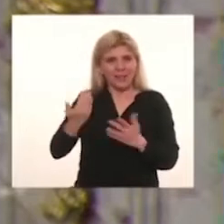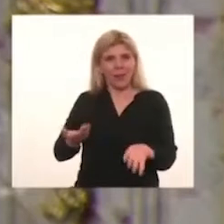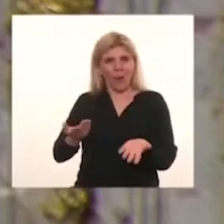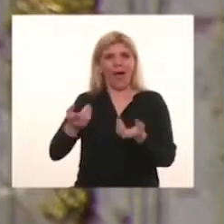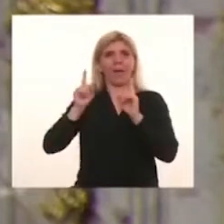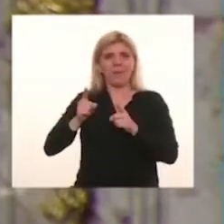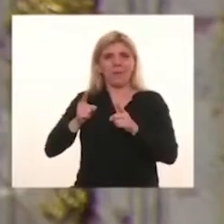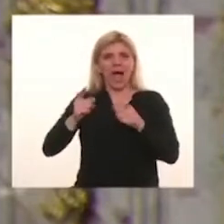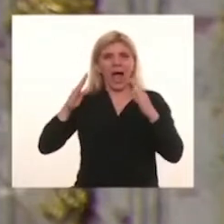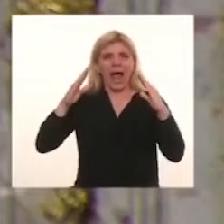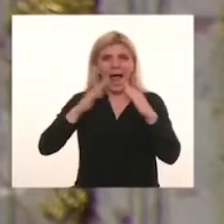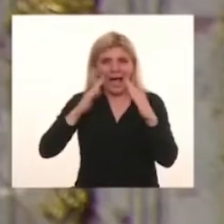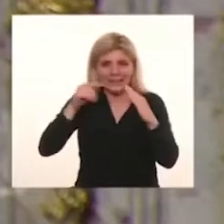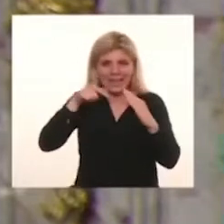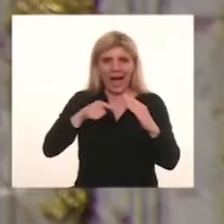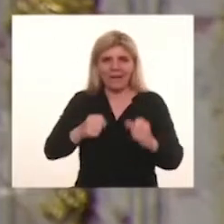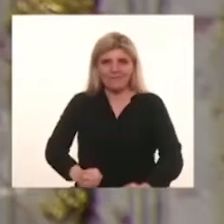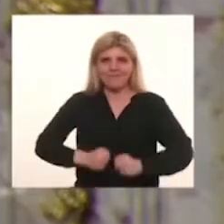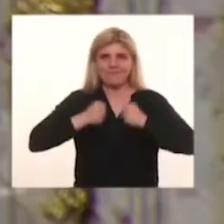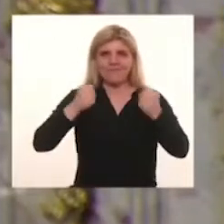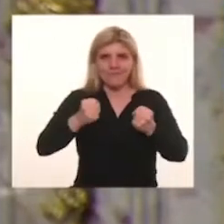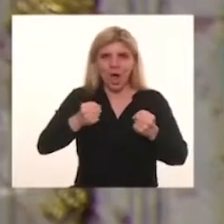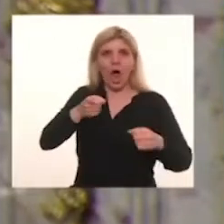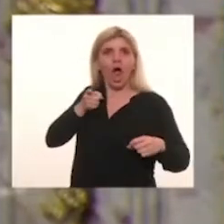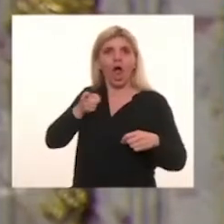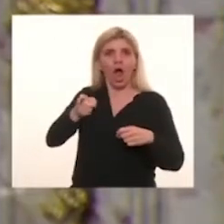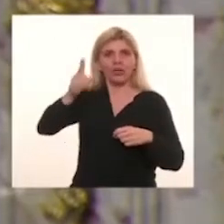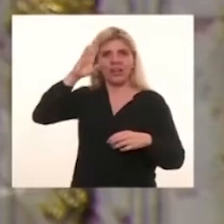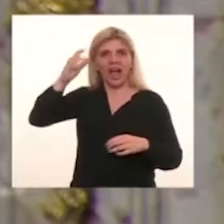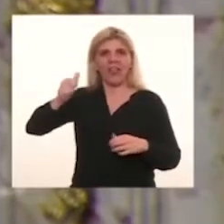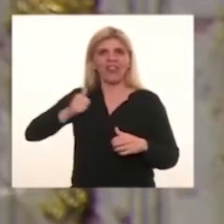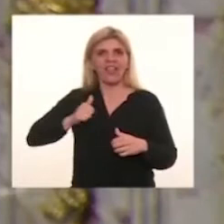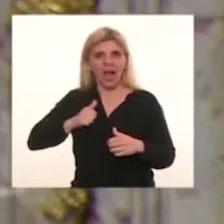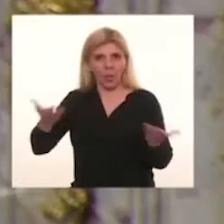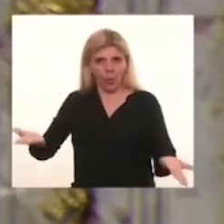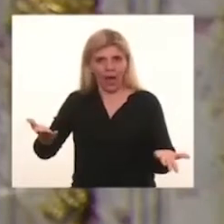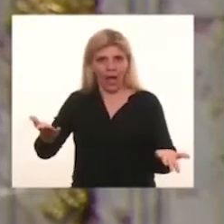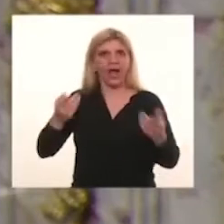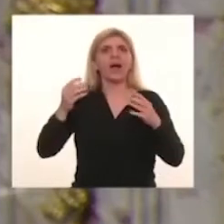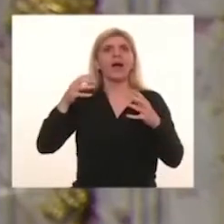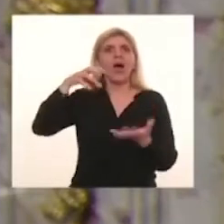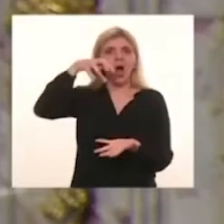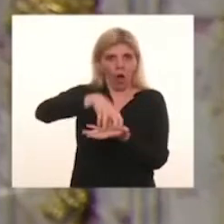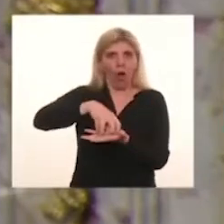Social conditions are worsening. Economic imbalances are growing.